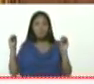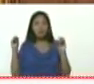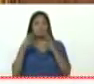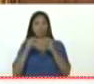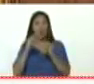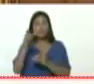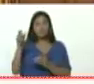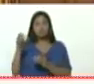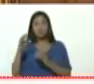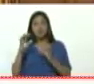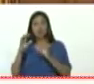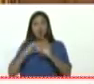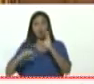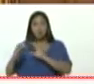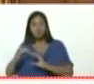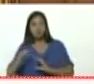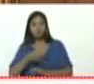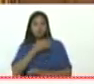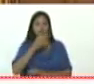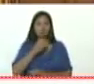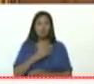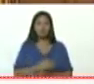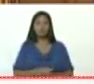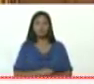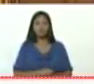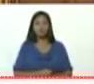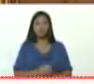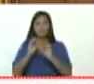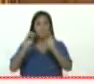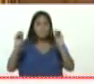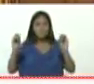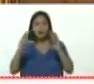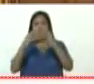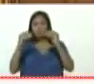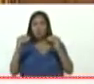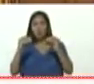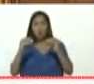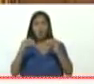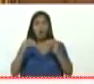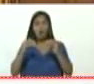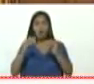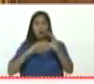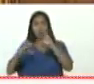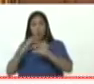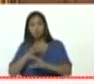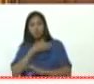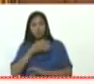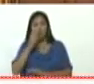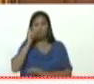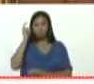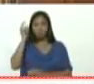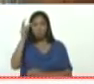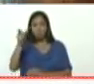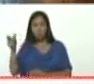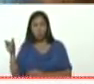todos los comunicadores sociales en su día. Es el llamado principal que les hago a los comunicadores sociales en su día.